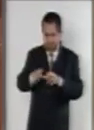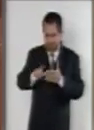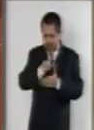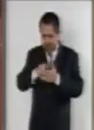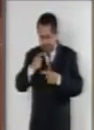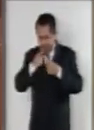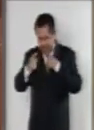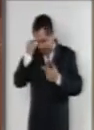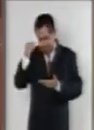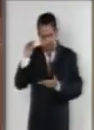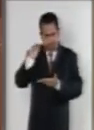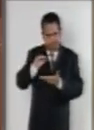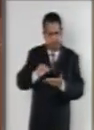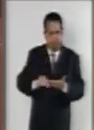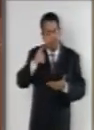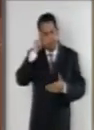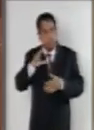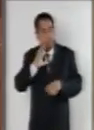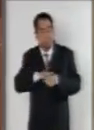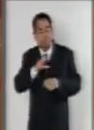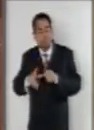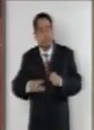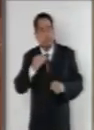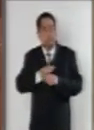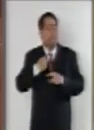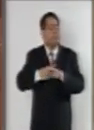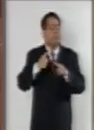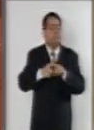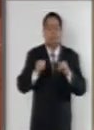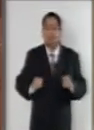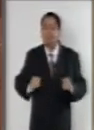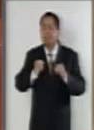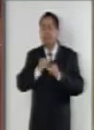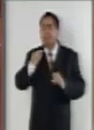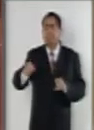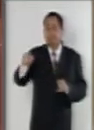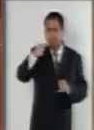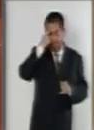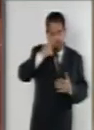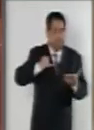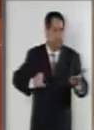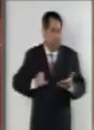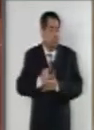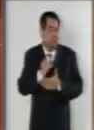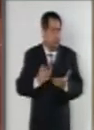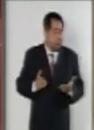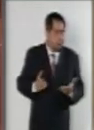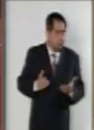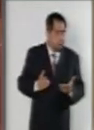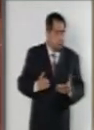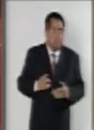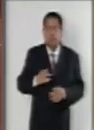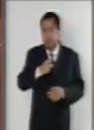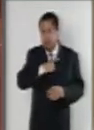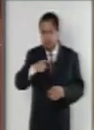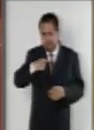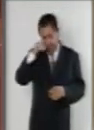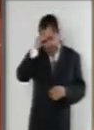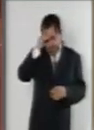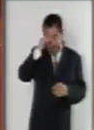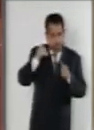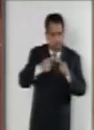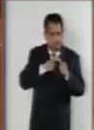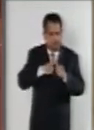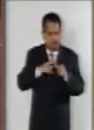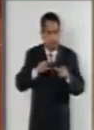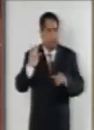que incluya a varias dependencias en la toma de decisiones. Se debería establecer que